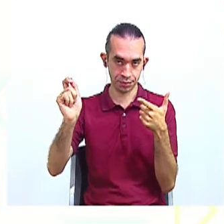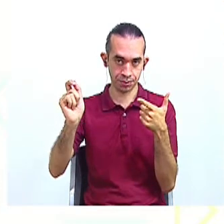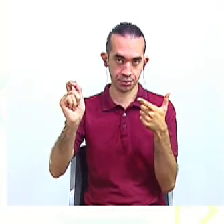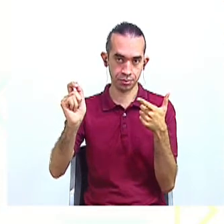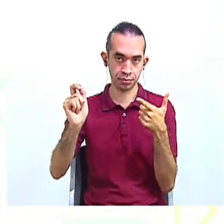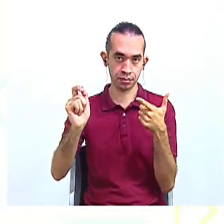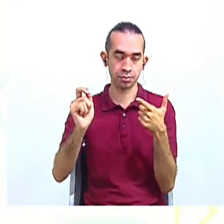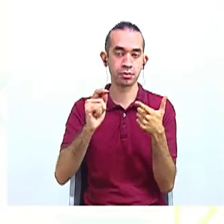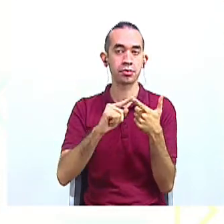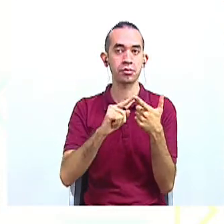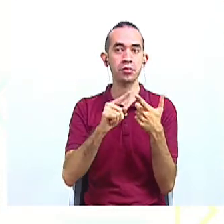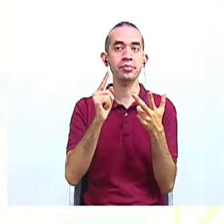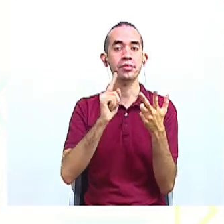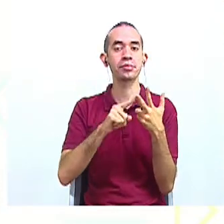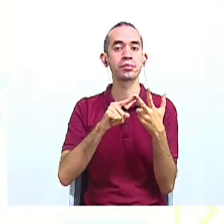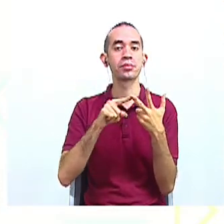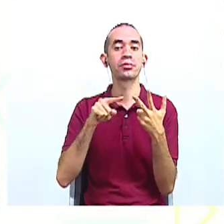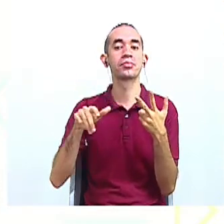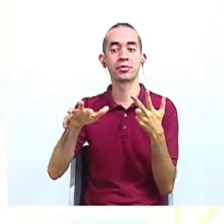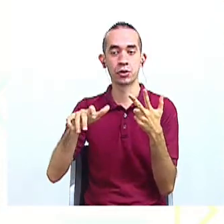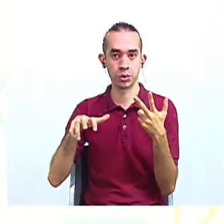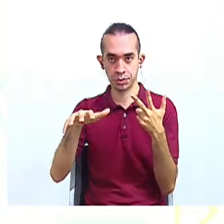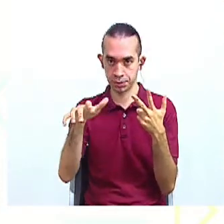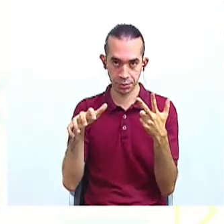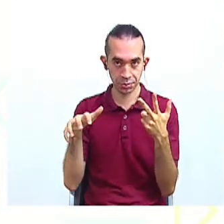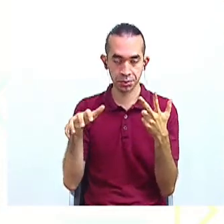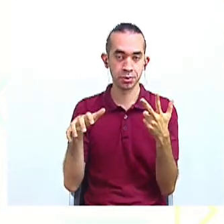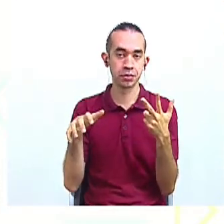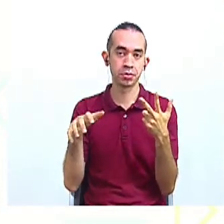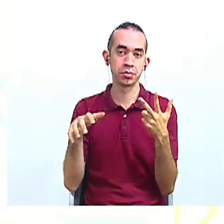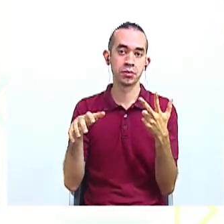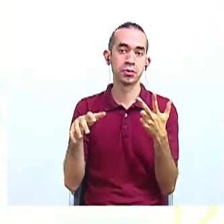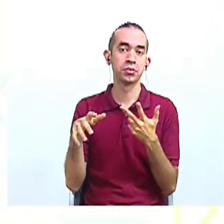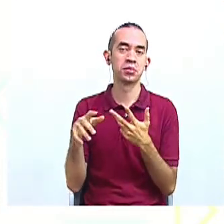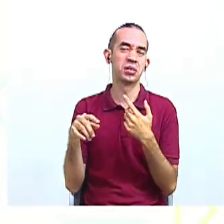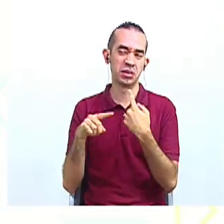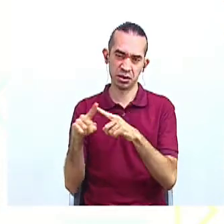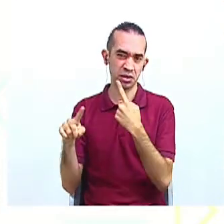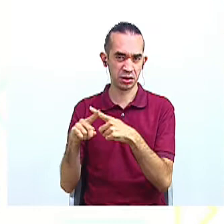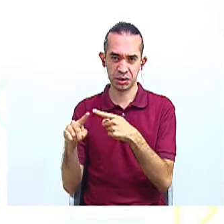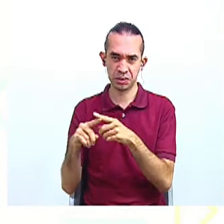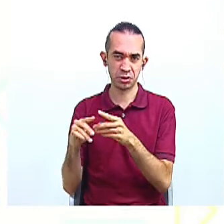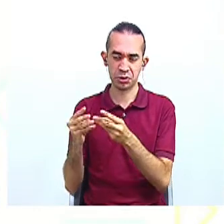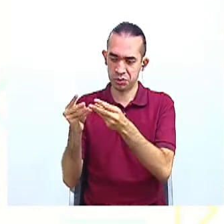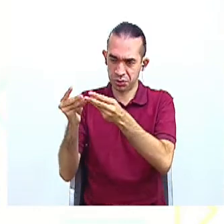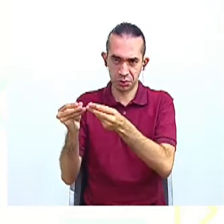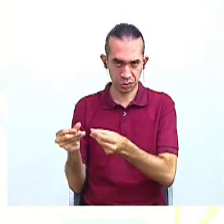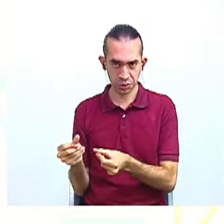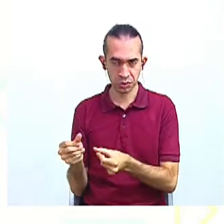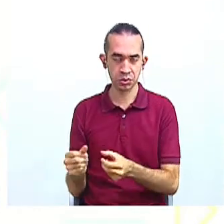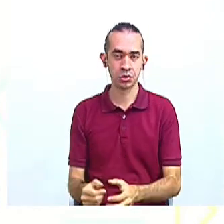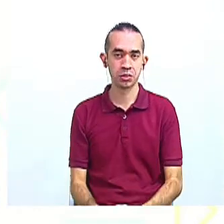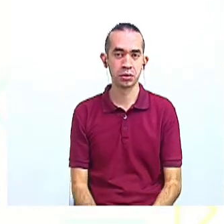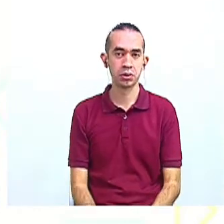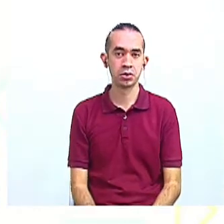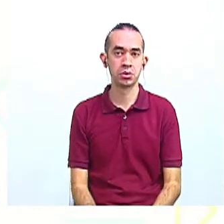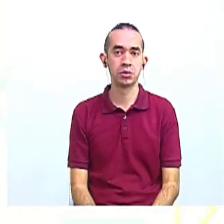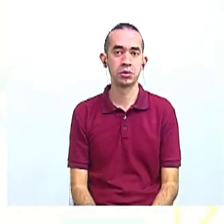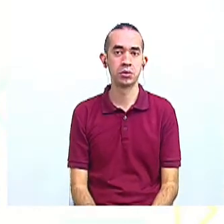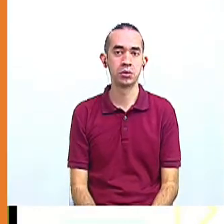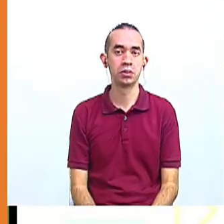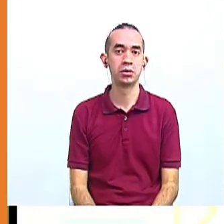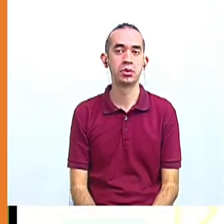las notas y ocuparemos la calculadora para realizar nuestros cálculos.